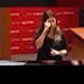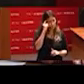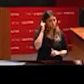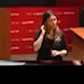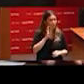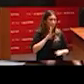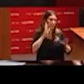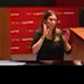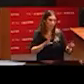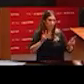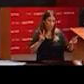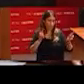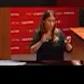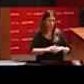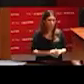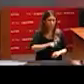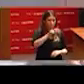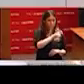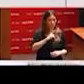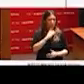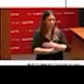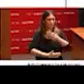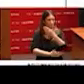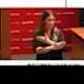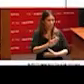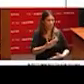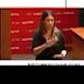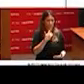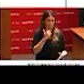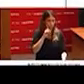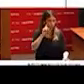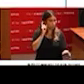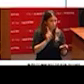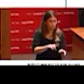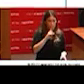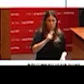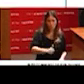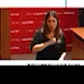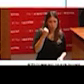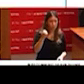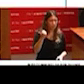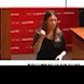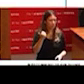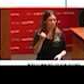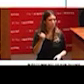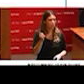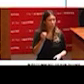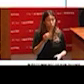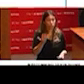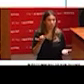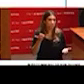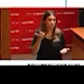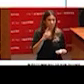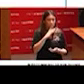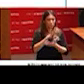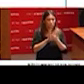lealtad que eh las personas con discapacidad es por la oportunidad por por fundamentalmente